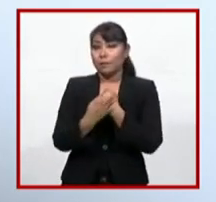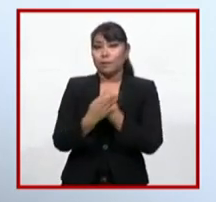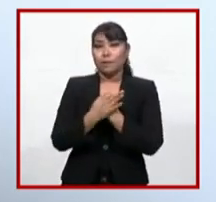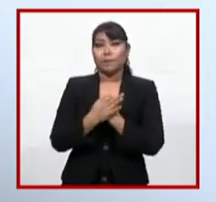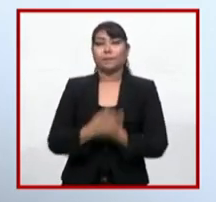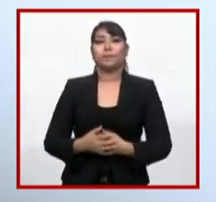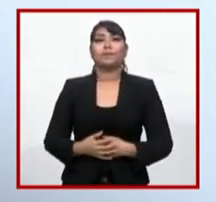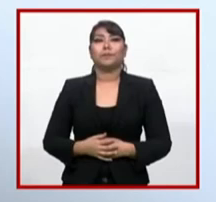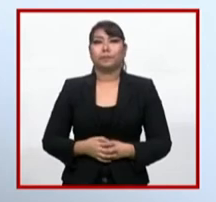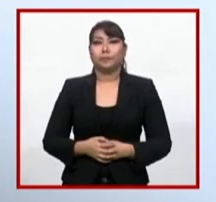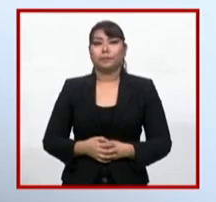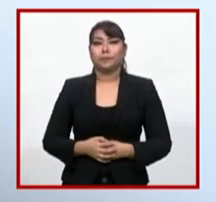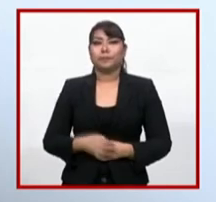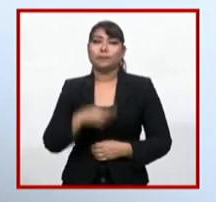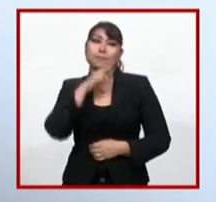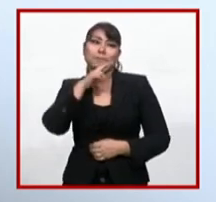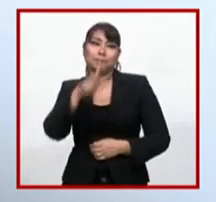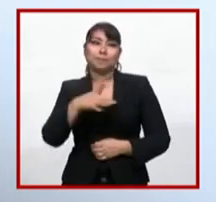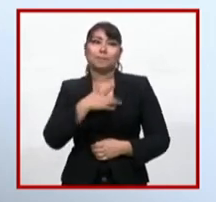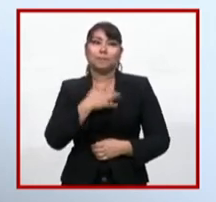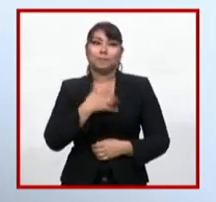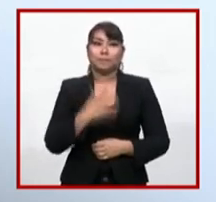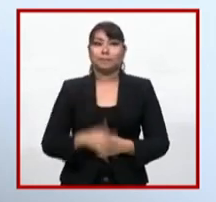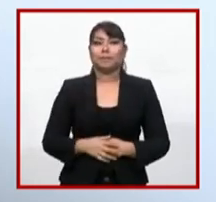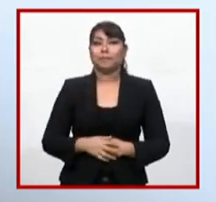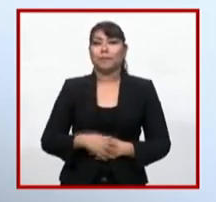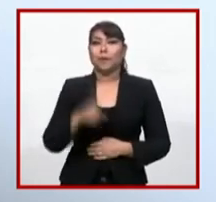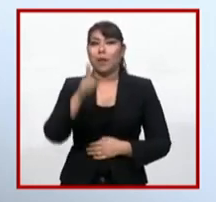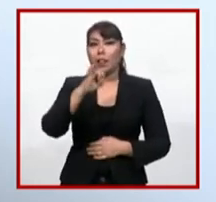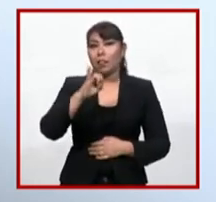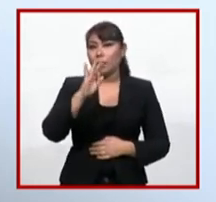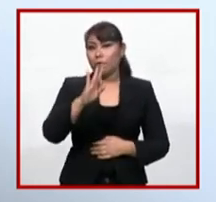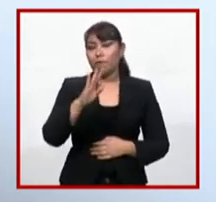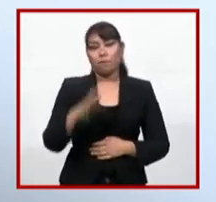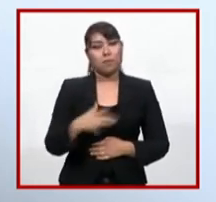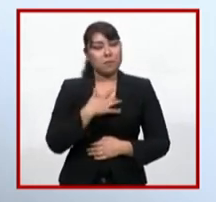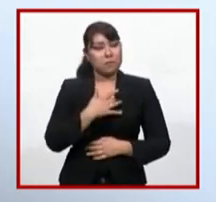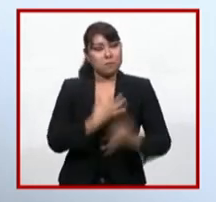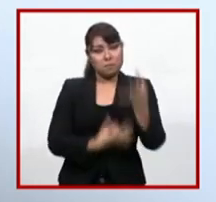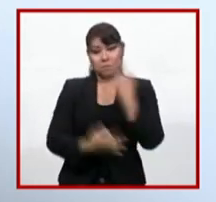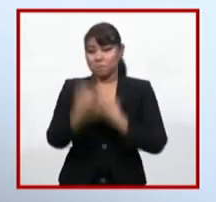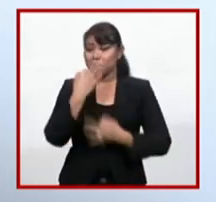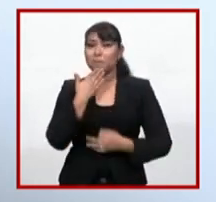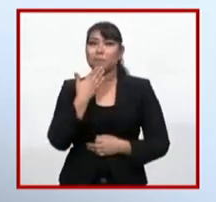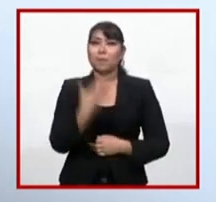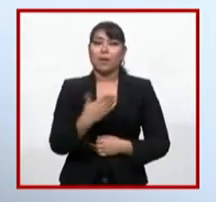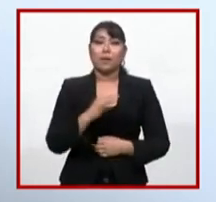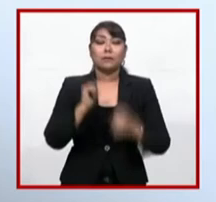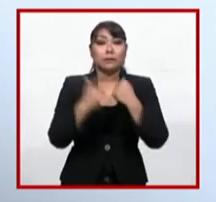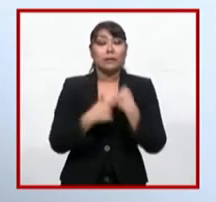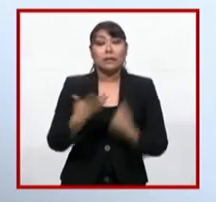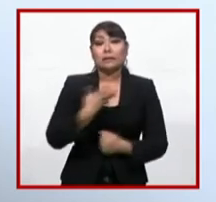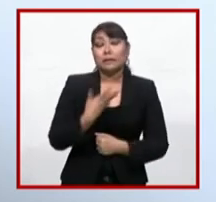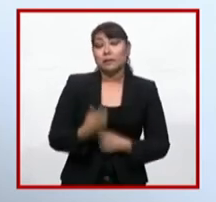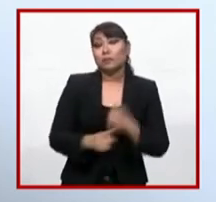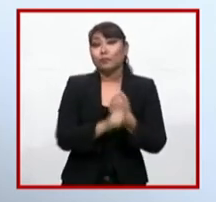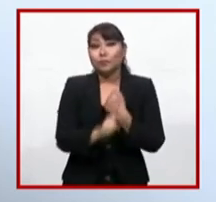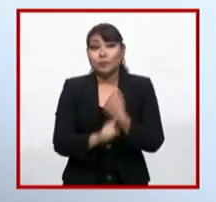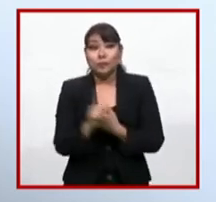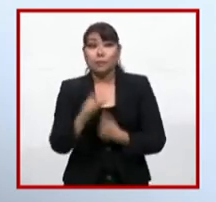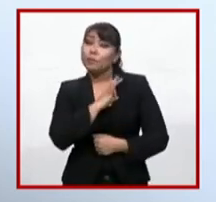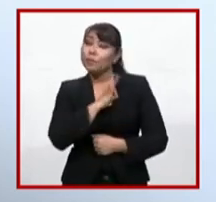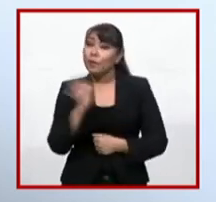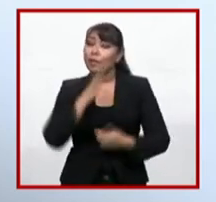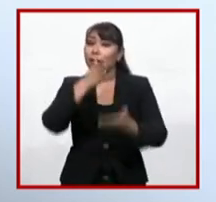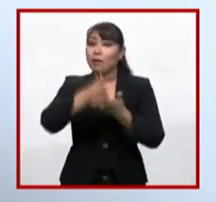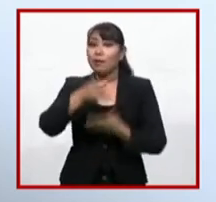Y la verdad me siguen tratando muy bien en el DIF. Entonces, si alguien tiene el mismo problema que yo,